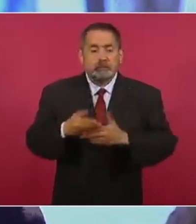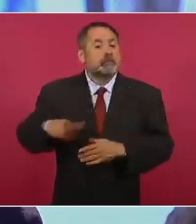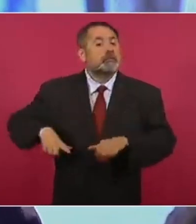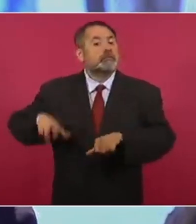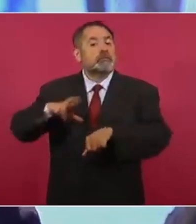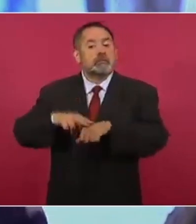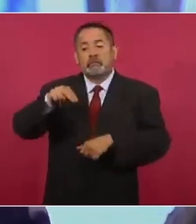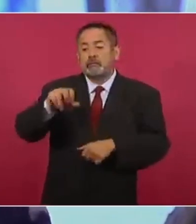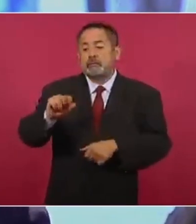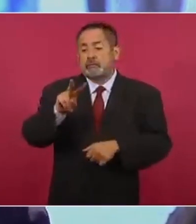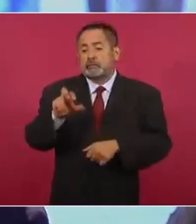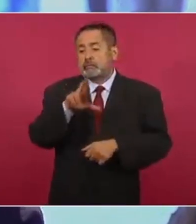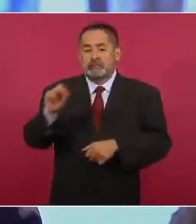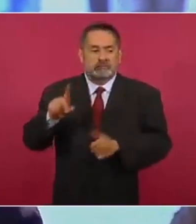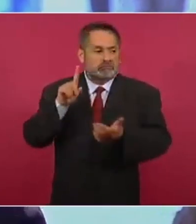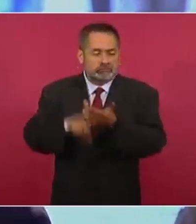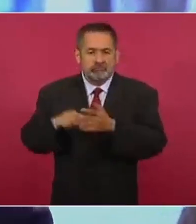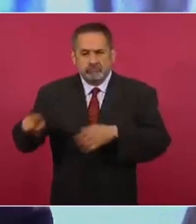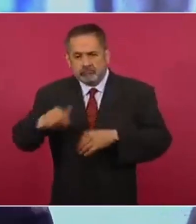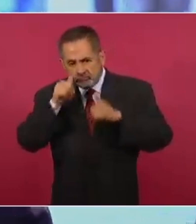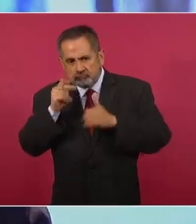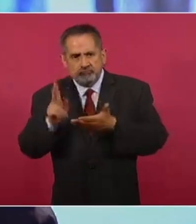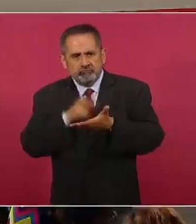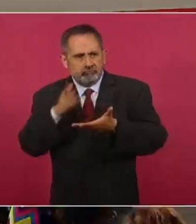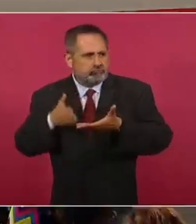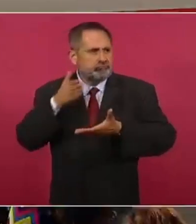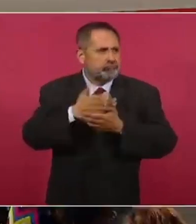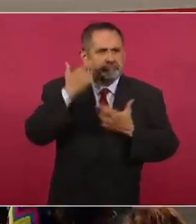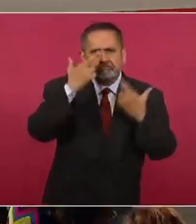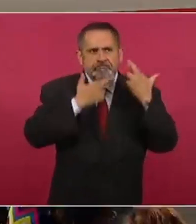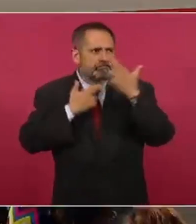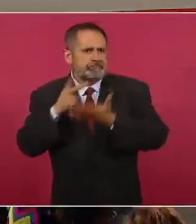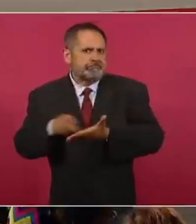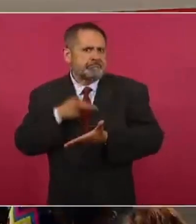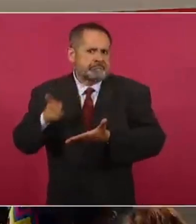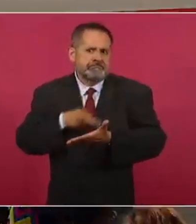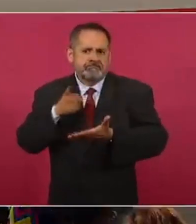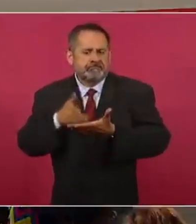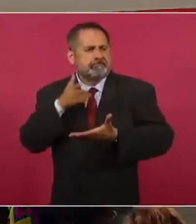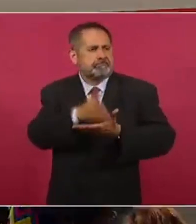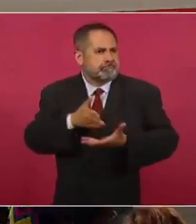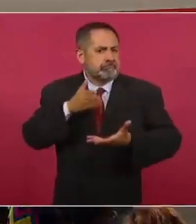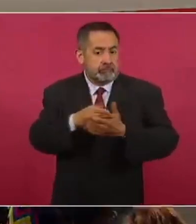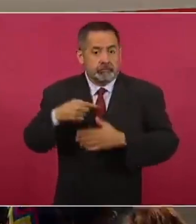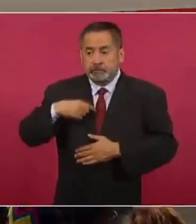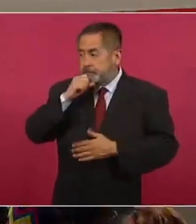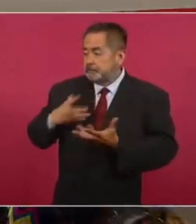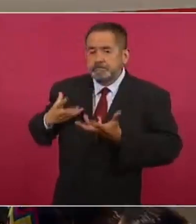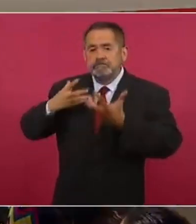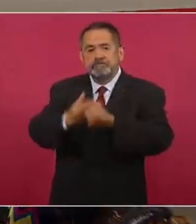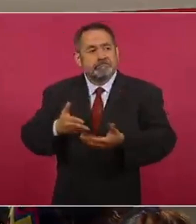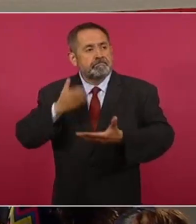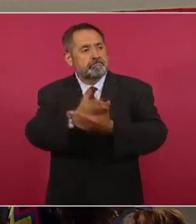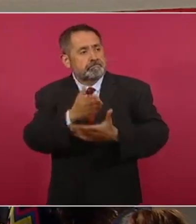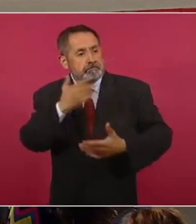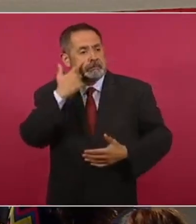prácticamente se ha convertido en una suerte de residente supervisor de obra porque está hemos estado todos ahí todas las